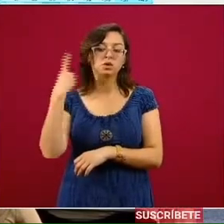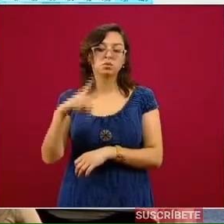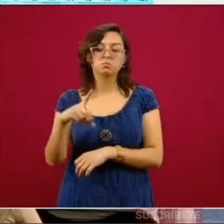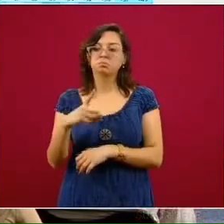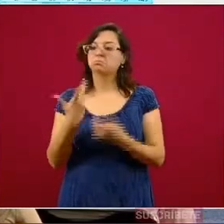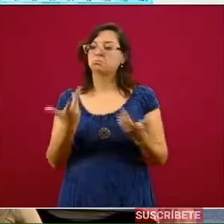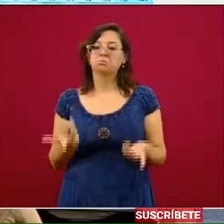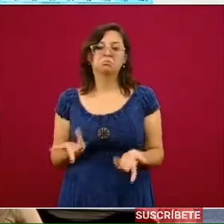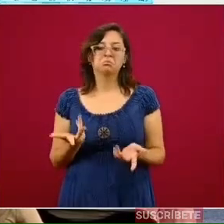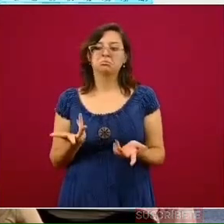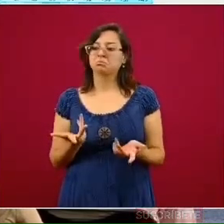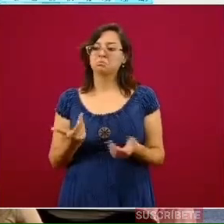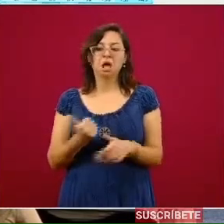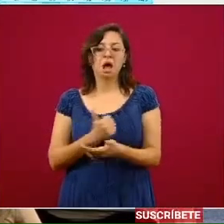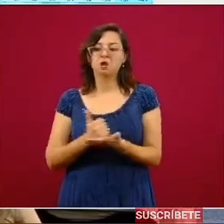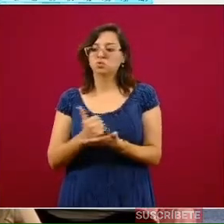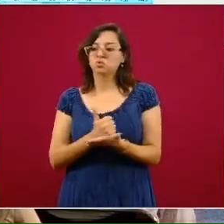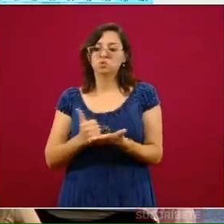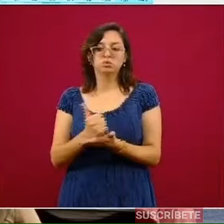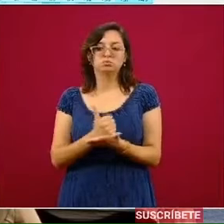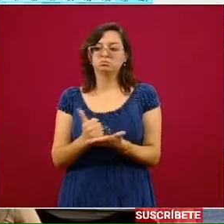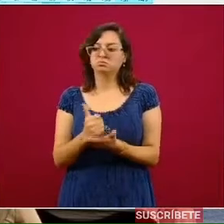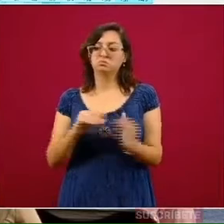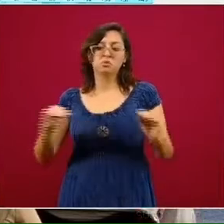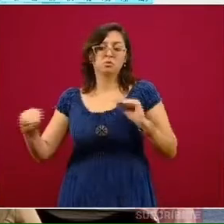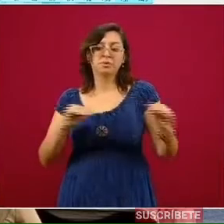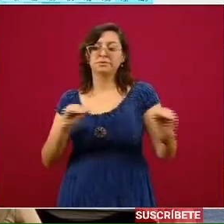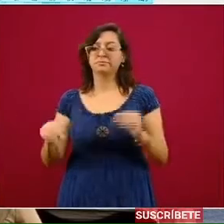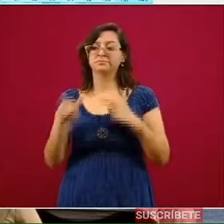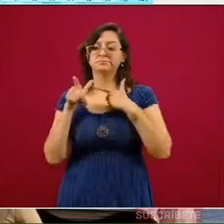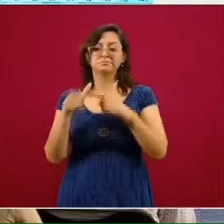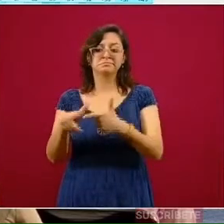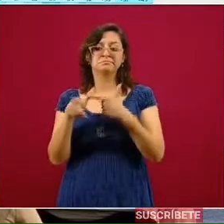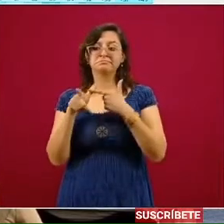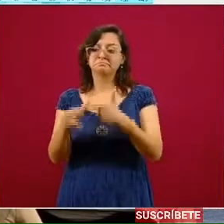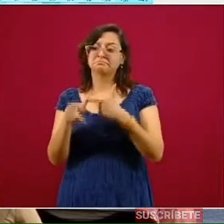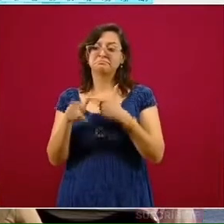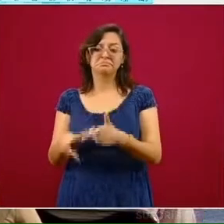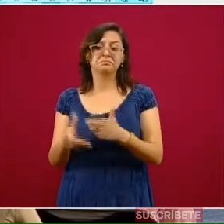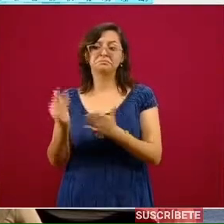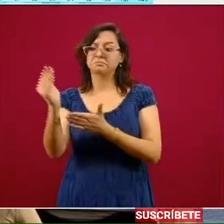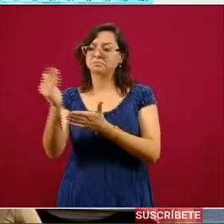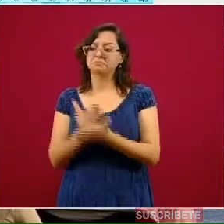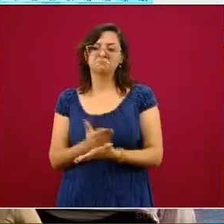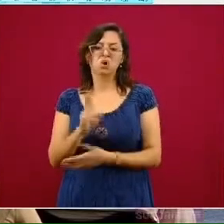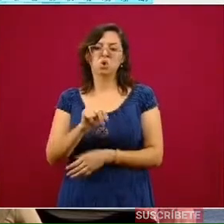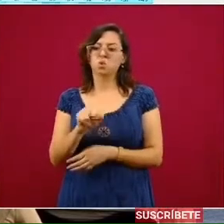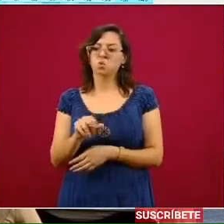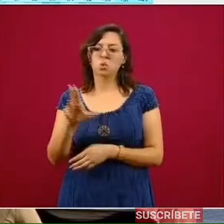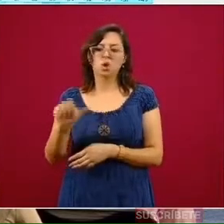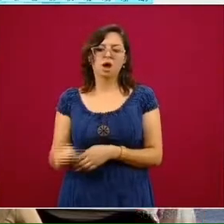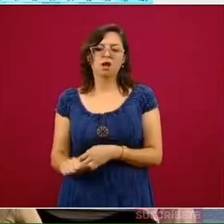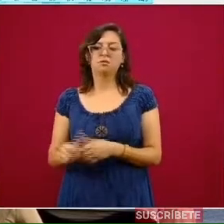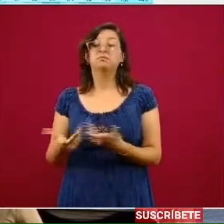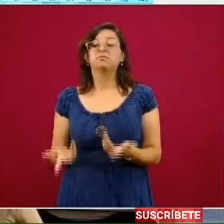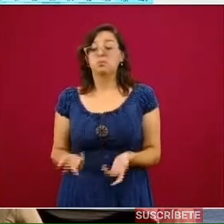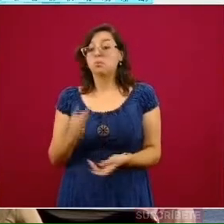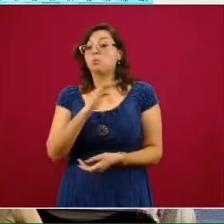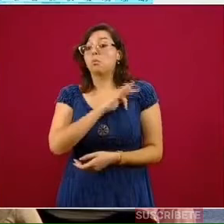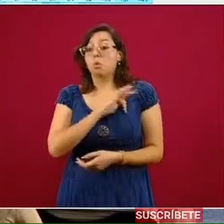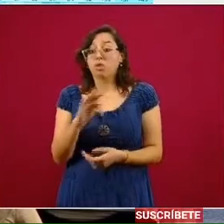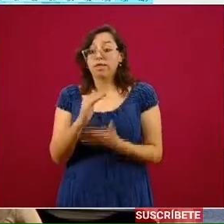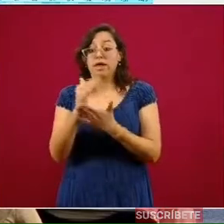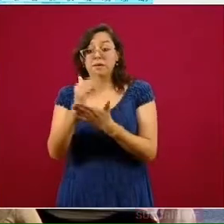tiene prácticamente una línea azul continua, quiere decir que su movilidad nunca disminuyó, la movilidad pudo disminuir